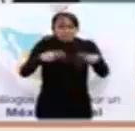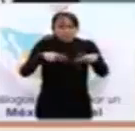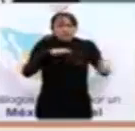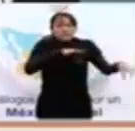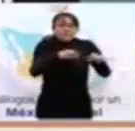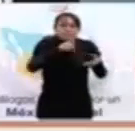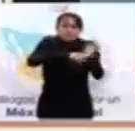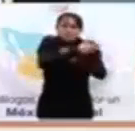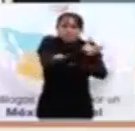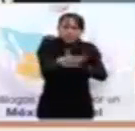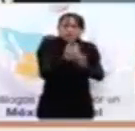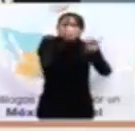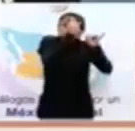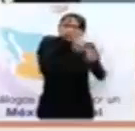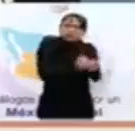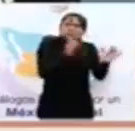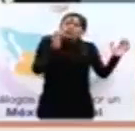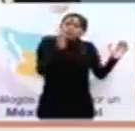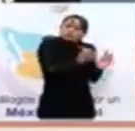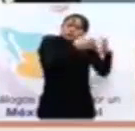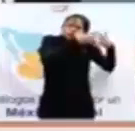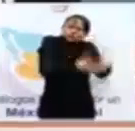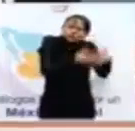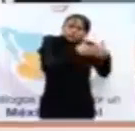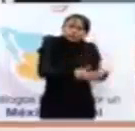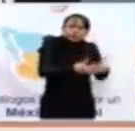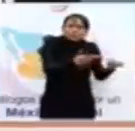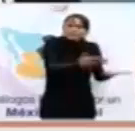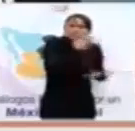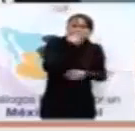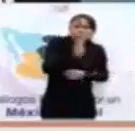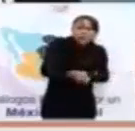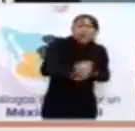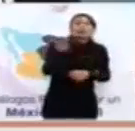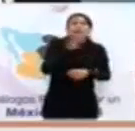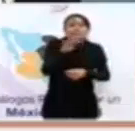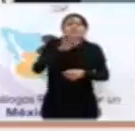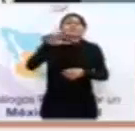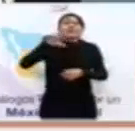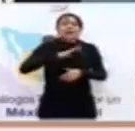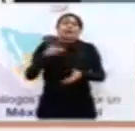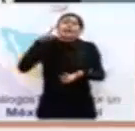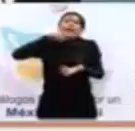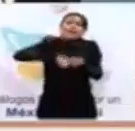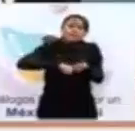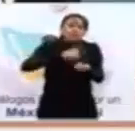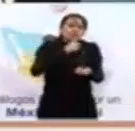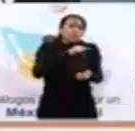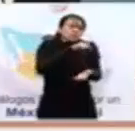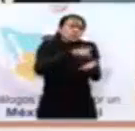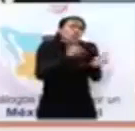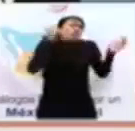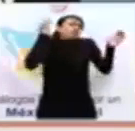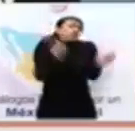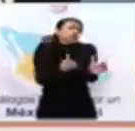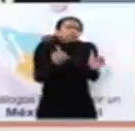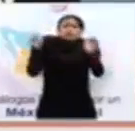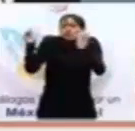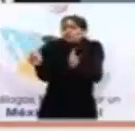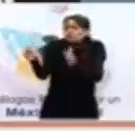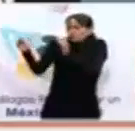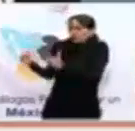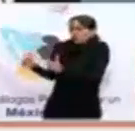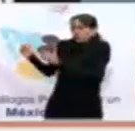unidad productiva individual y aislada no existe. Existe en un vecindario, existe en un aglomerado, existe en una asociación, existe en